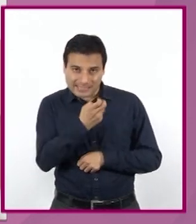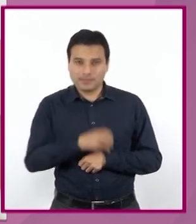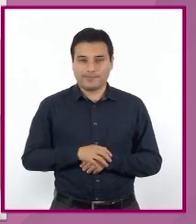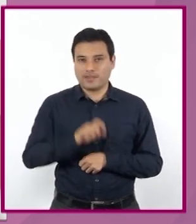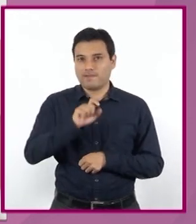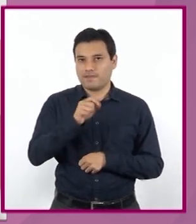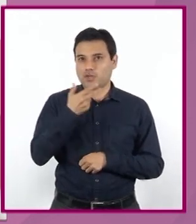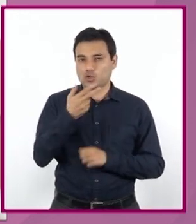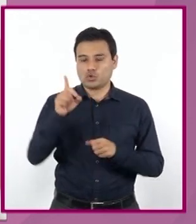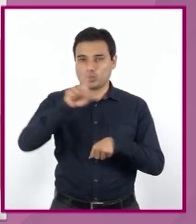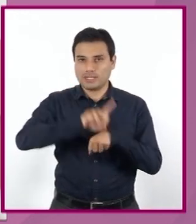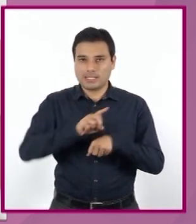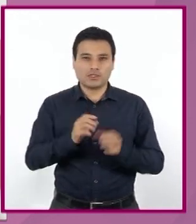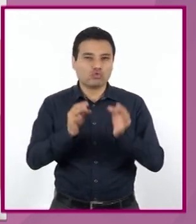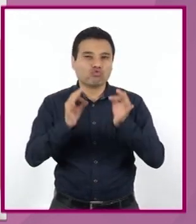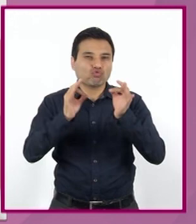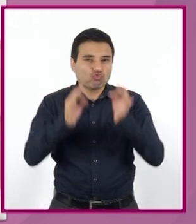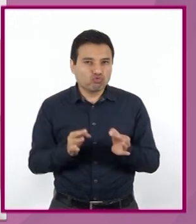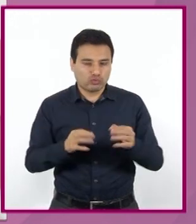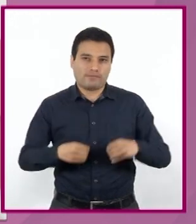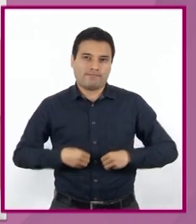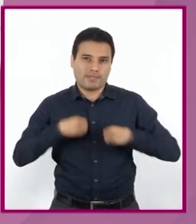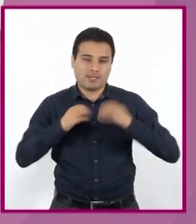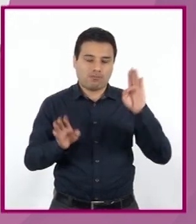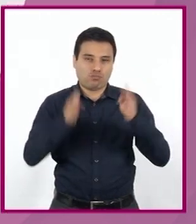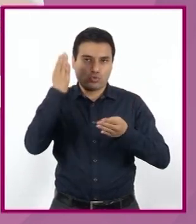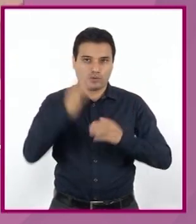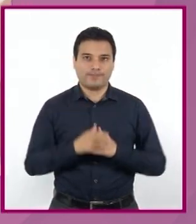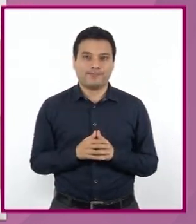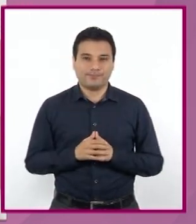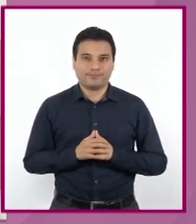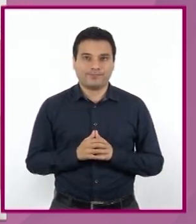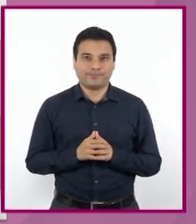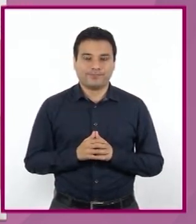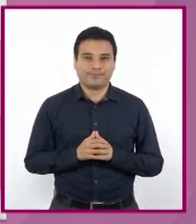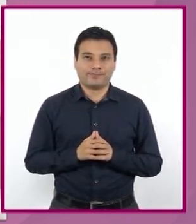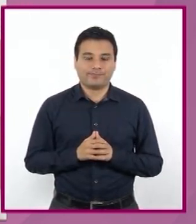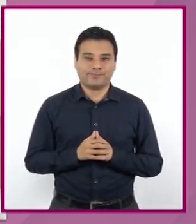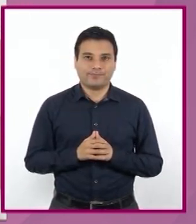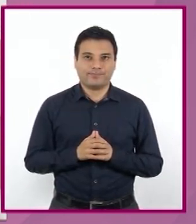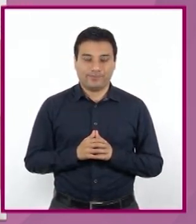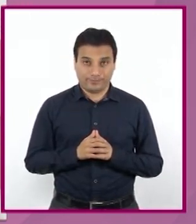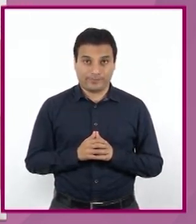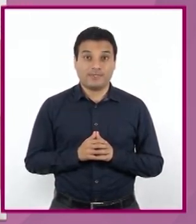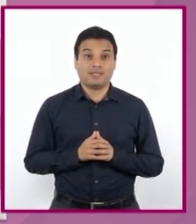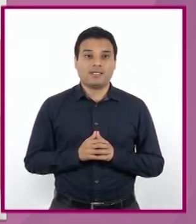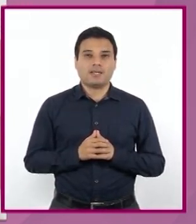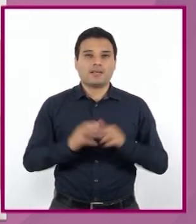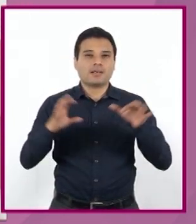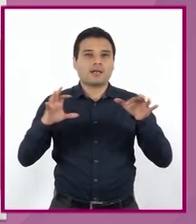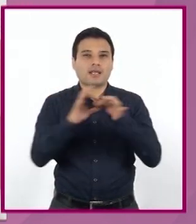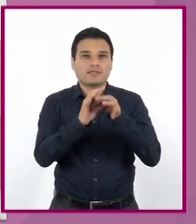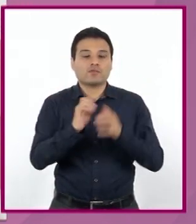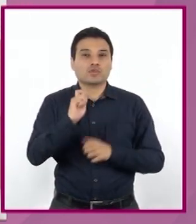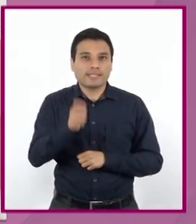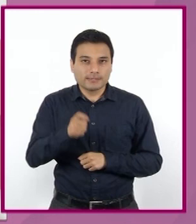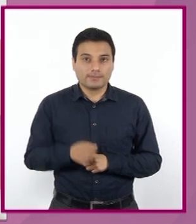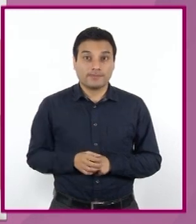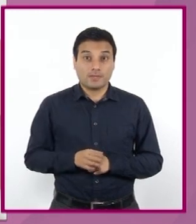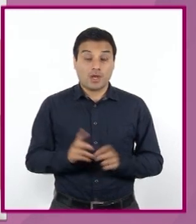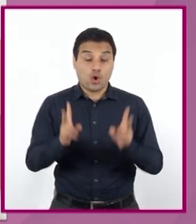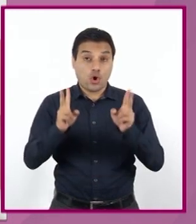y está relacionado con la vida en nuestro planeta. Relativos. Relacionan 2 partes de la